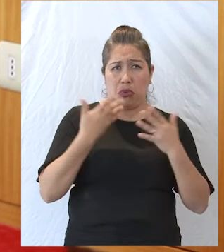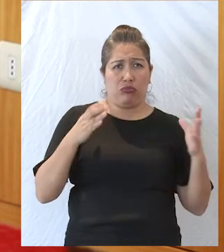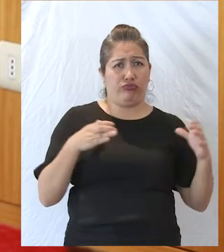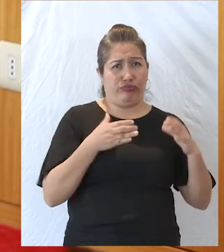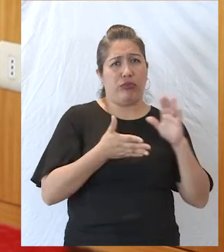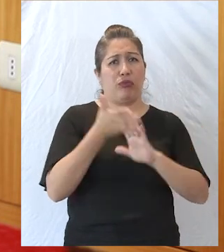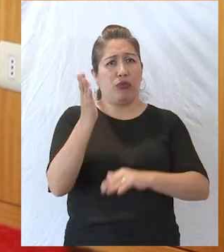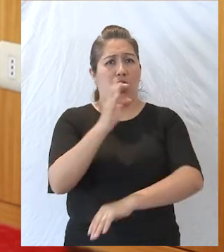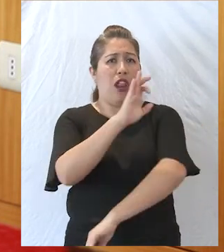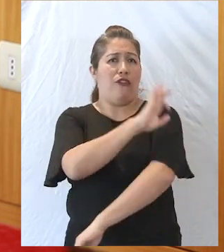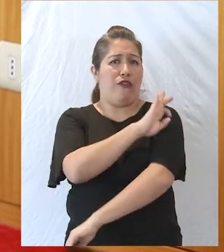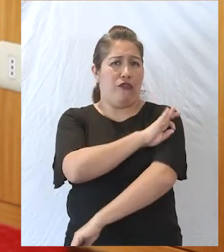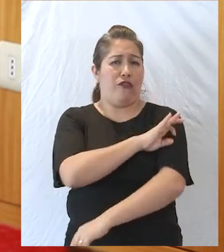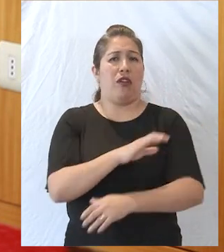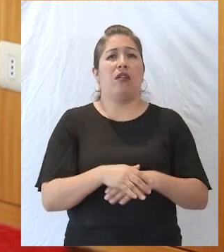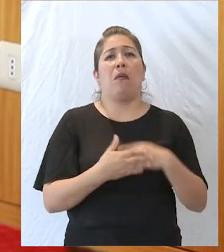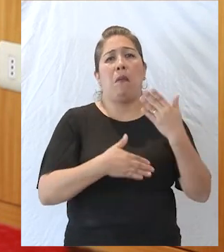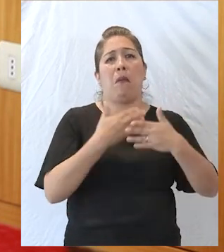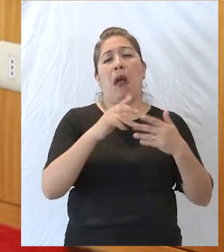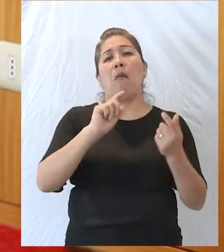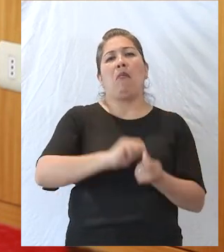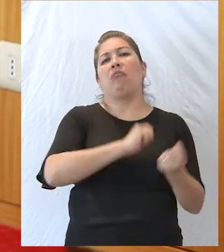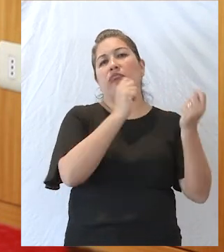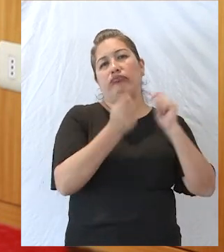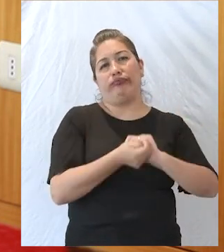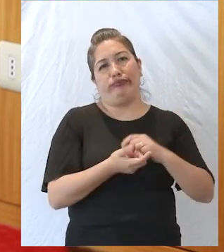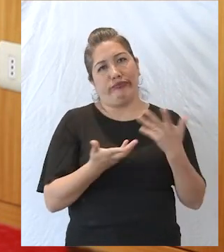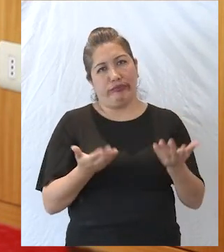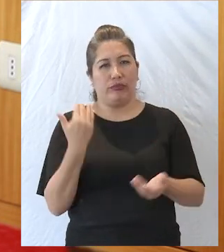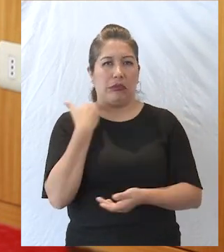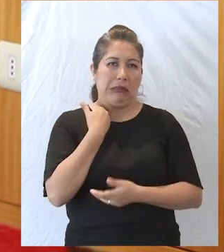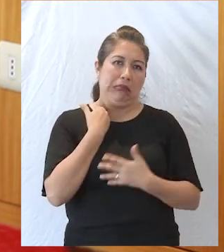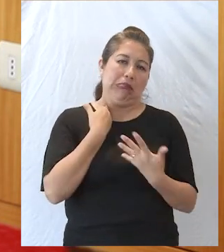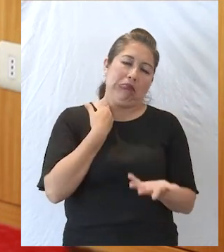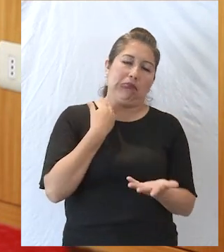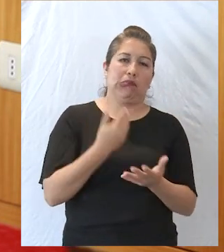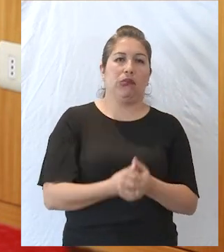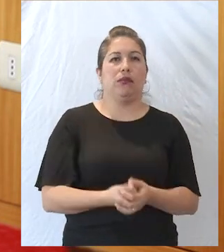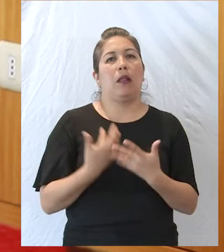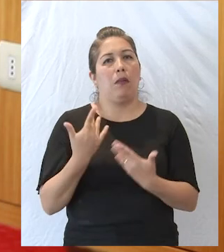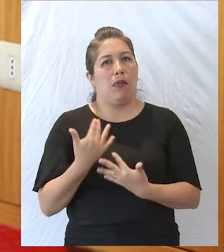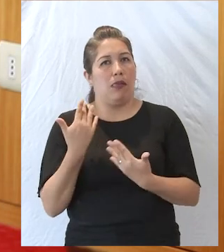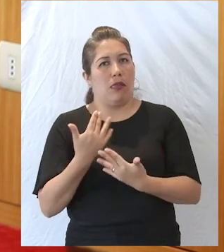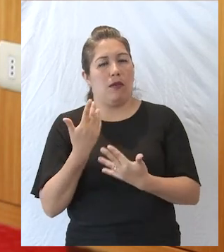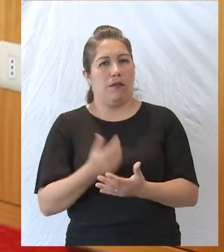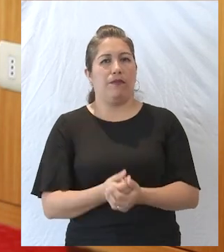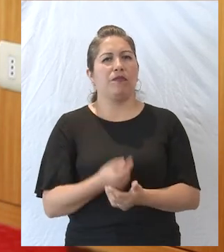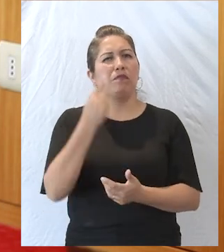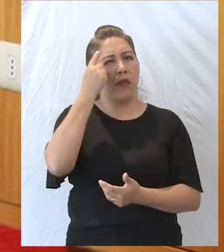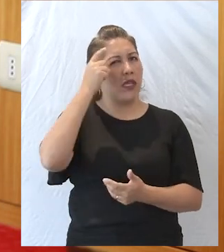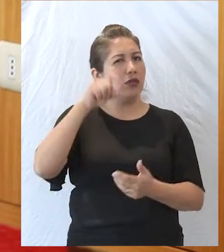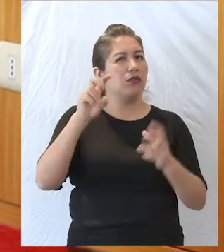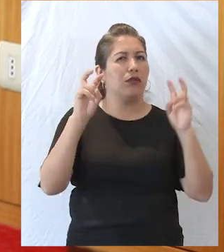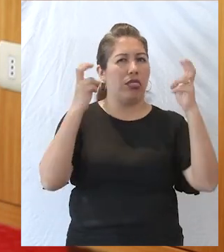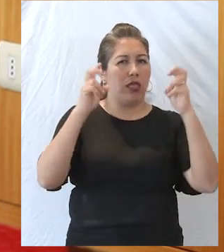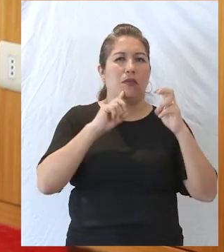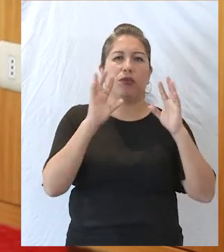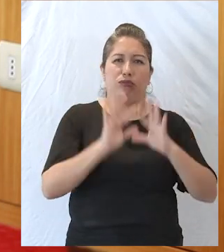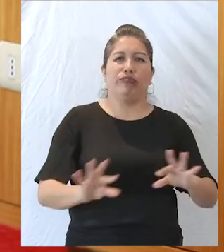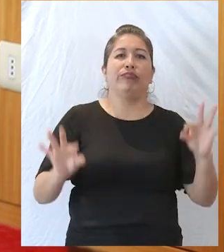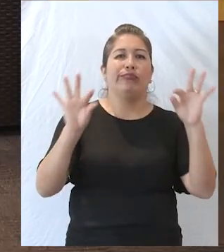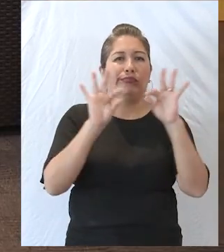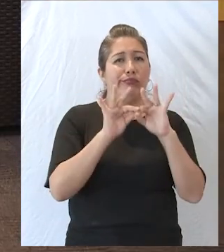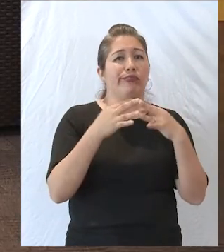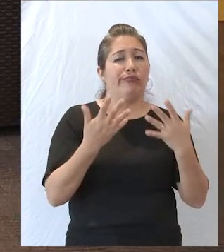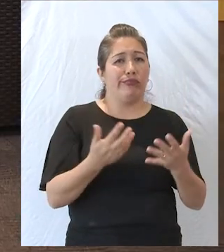hacer la fiscalía, pero lamentablemente después la cambiaron y eso quedó ya en stand-by. Creemos nosotros que ese es un tema